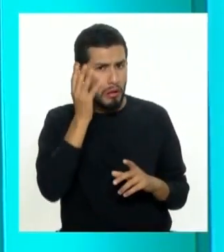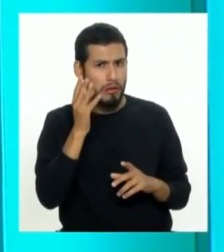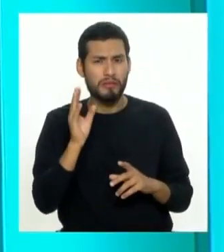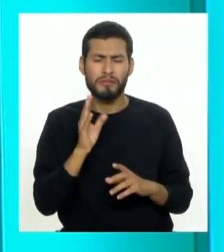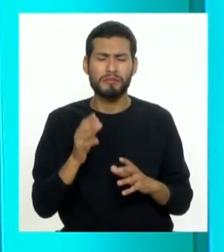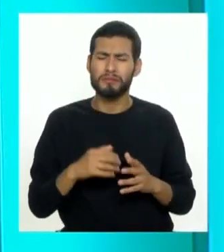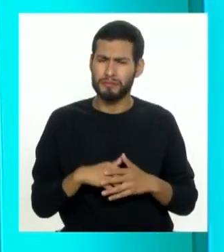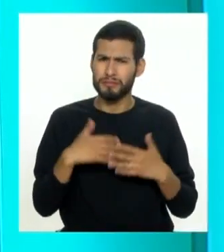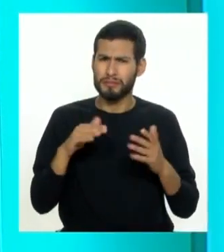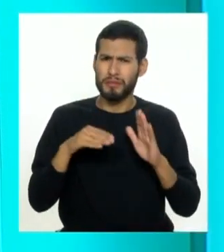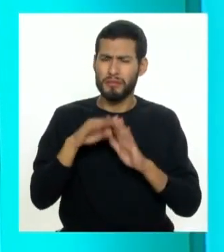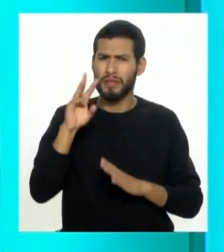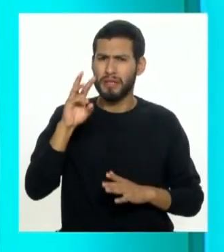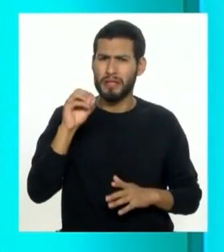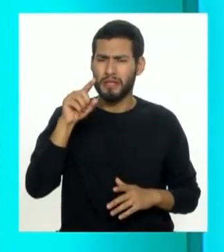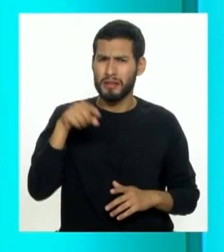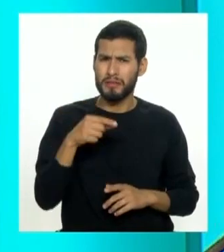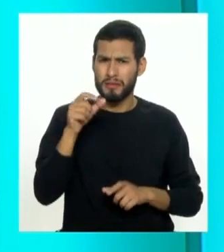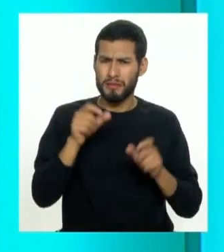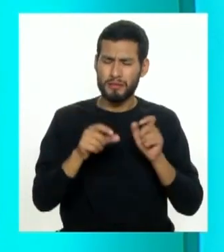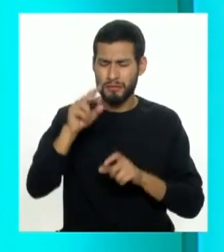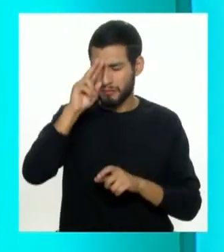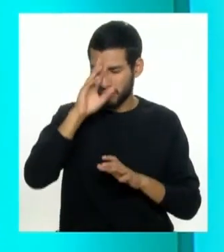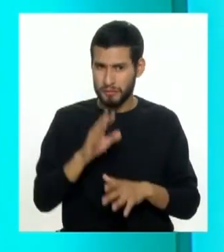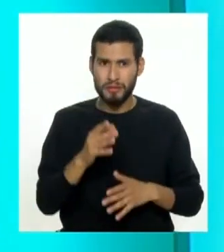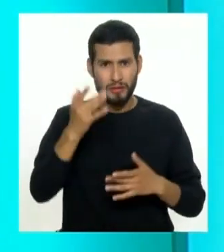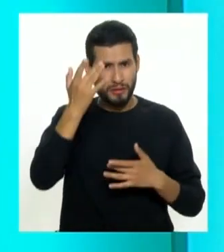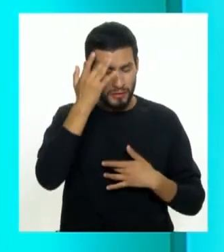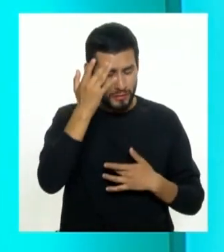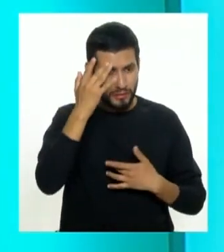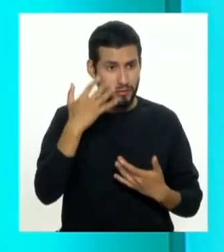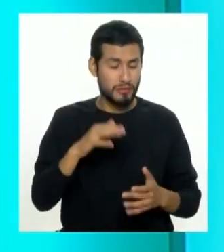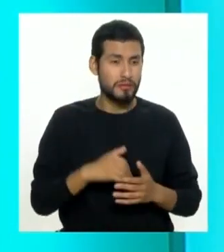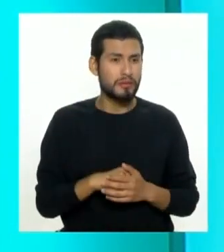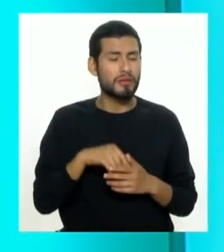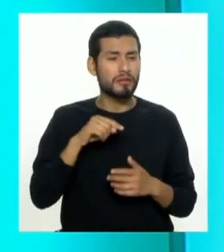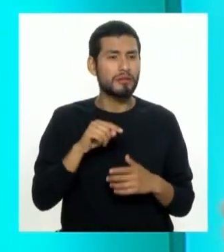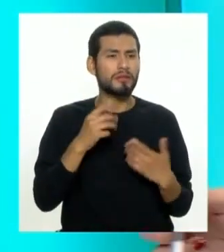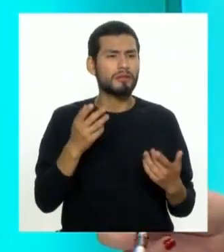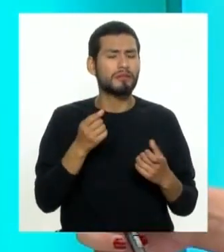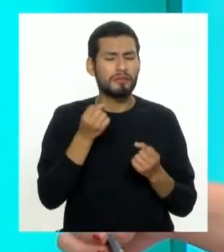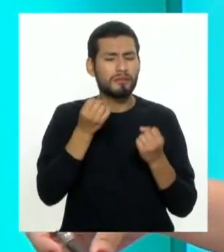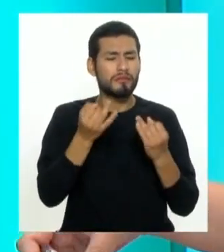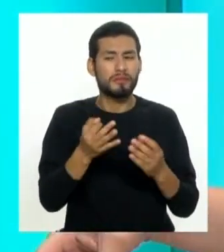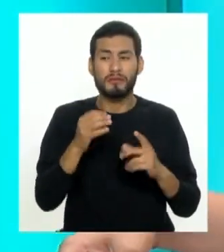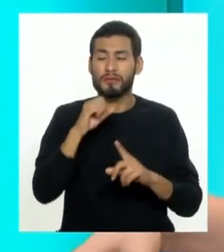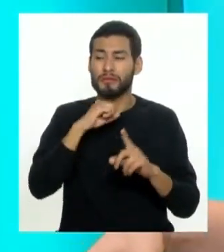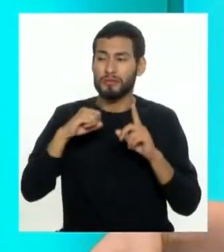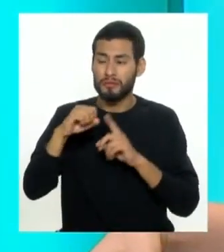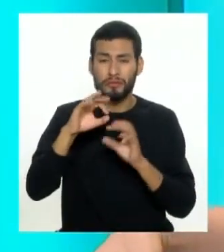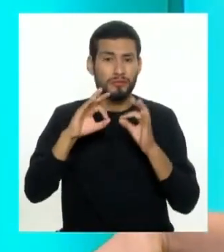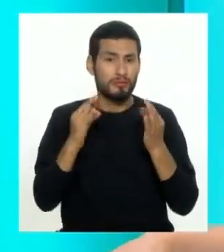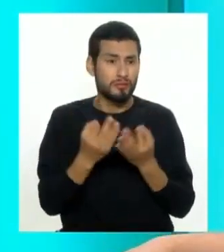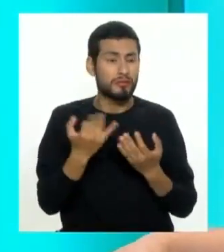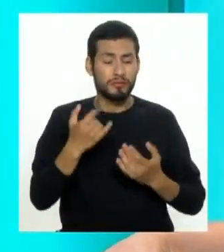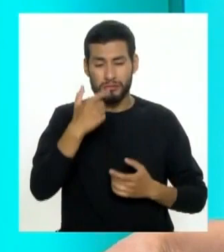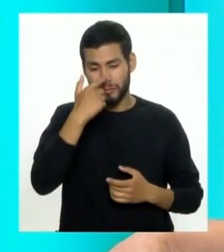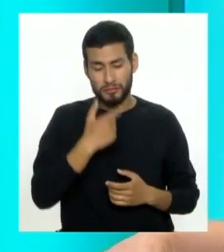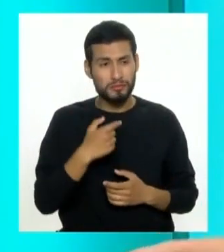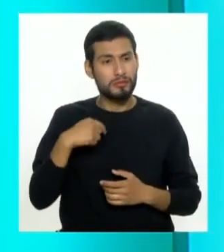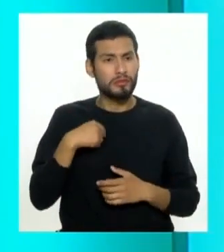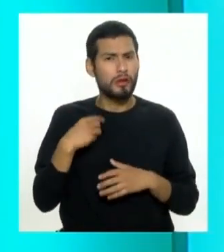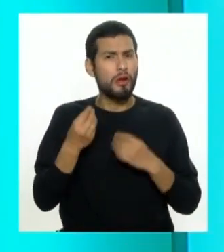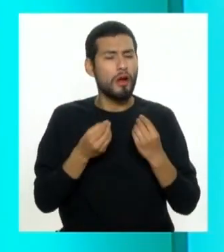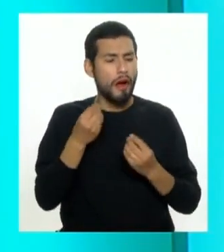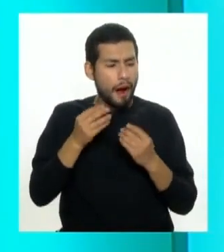600.000 peruanos tienen esta patología, y sus implicancias sociales, familiares e inclusive personales, o saber